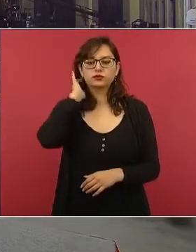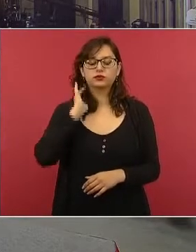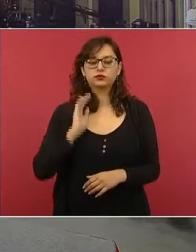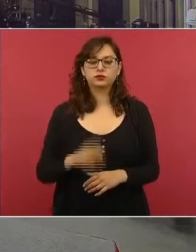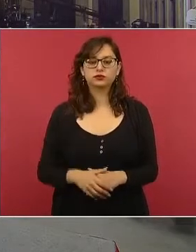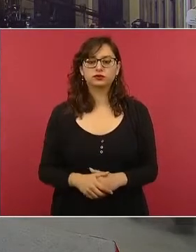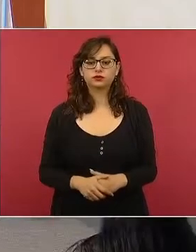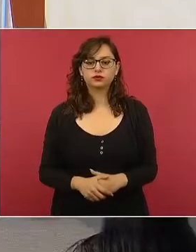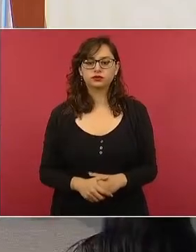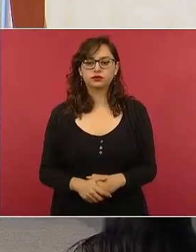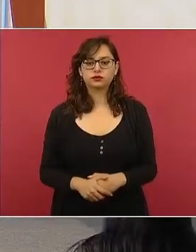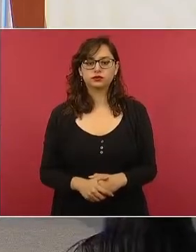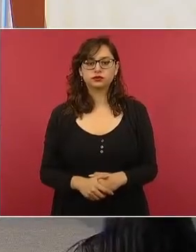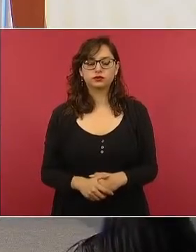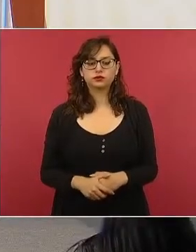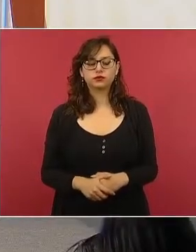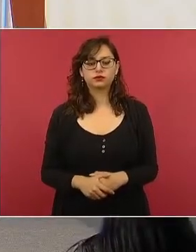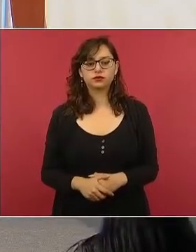Sí.